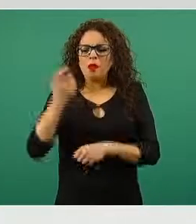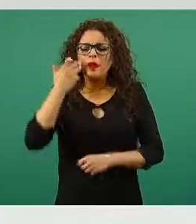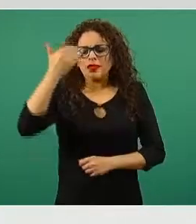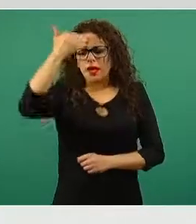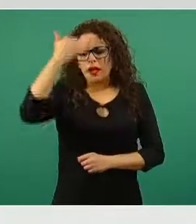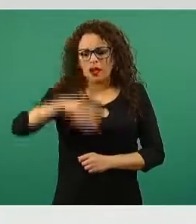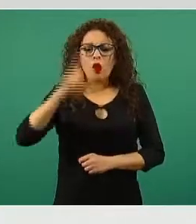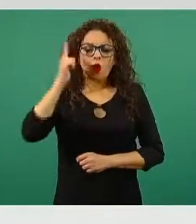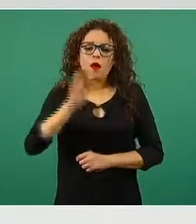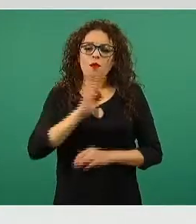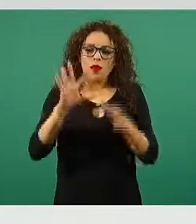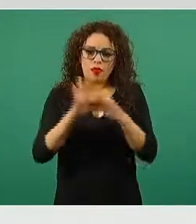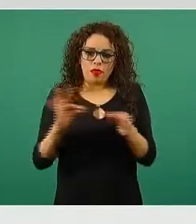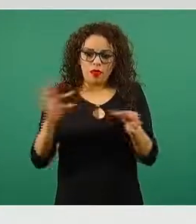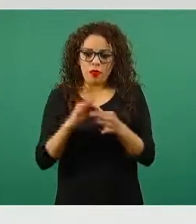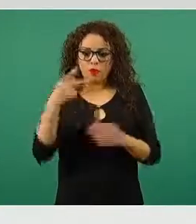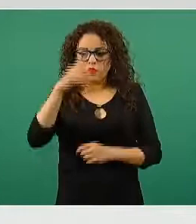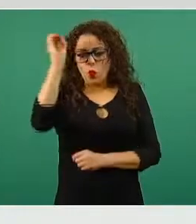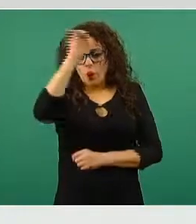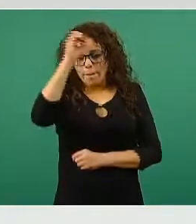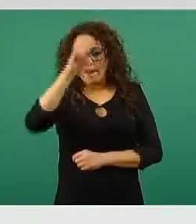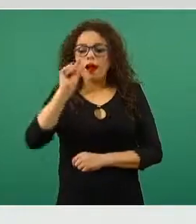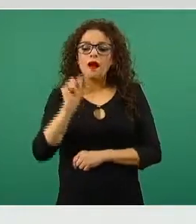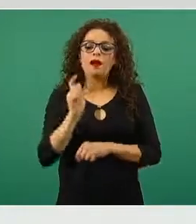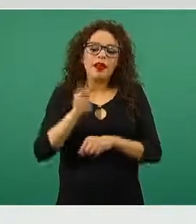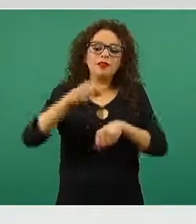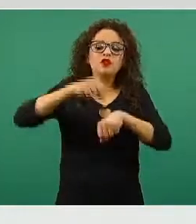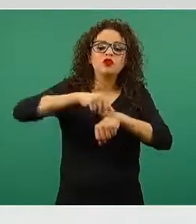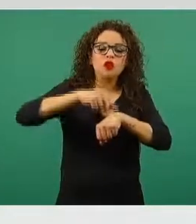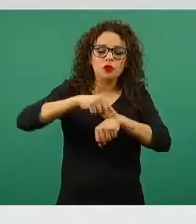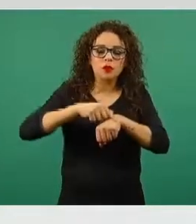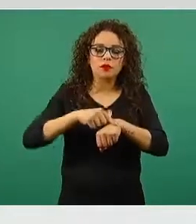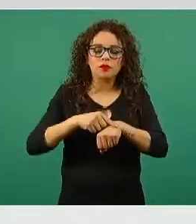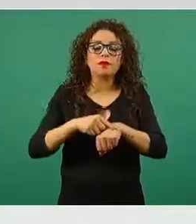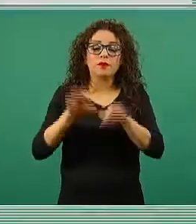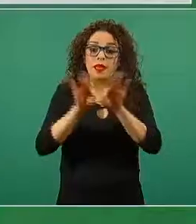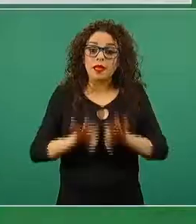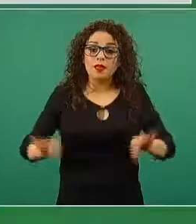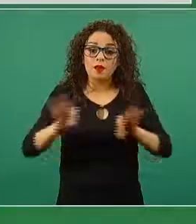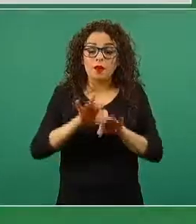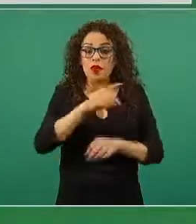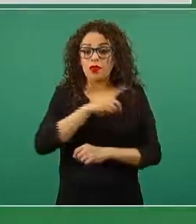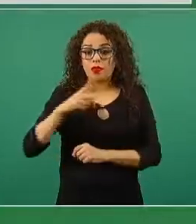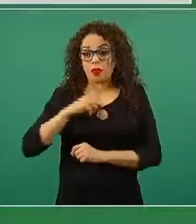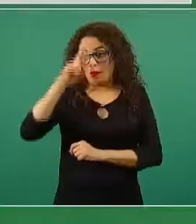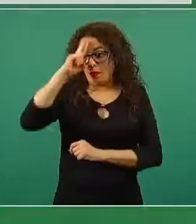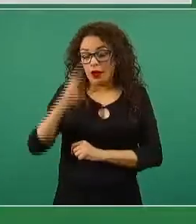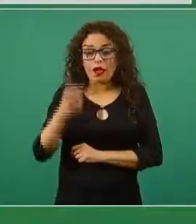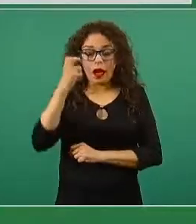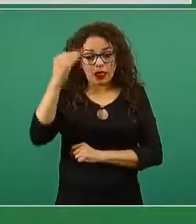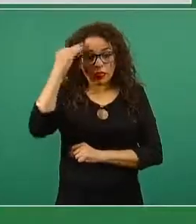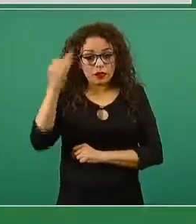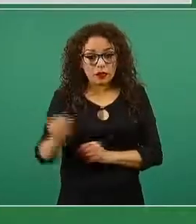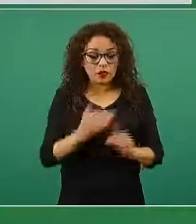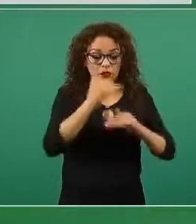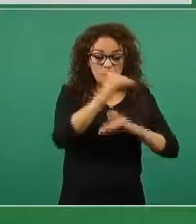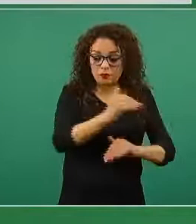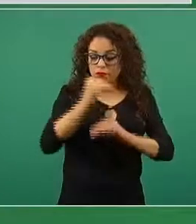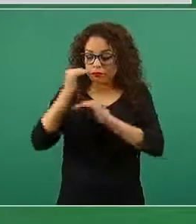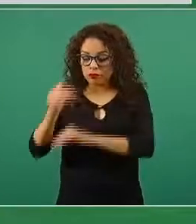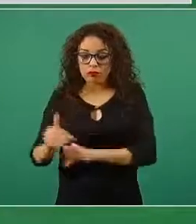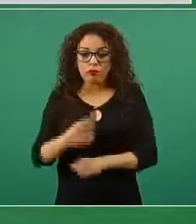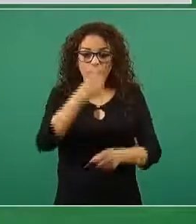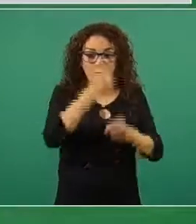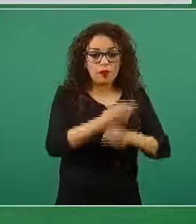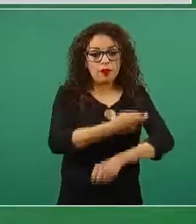punto de vista médico, cuáles son las razones y la importancia de que se respeten estos lapsos? Muchísimas gracias.